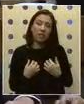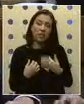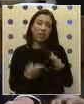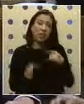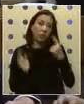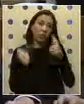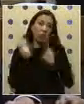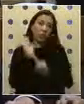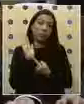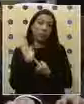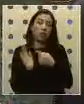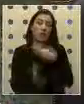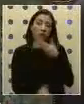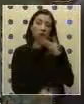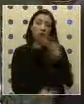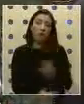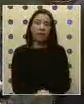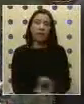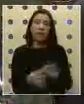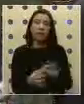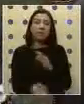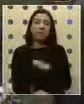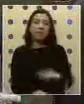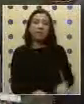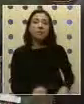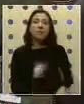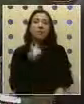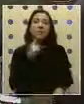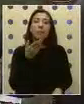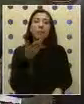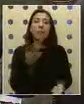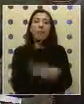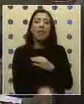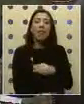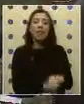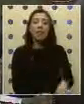evidencia en mi intervención. Gracias, diputado Chilling. Quiero ofrecerle la palabra ahora al diputado José Manuel Edu.